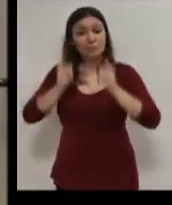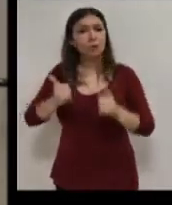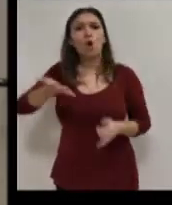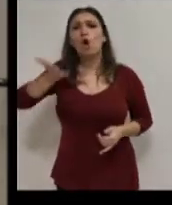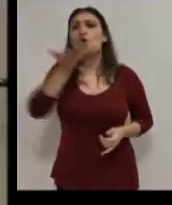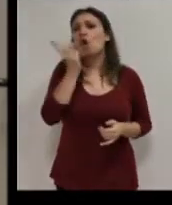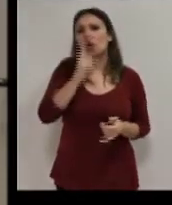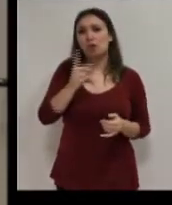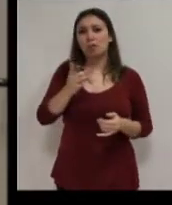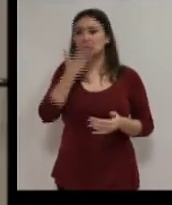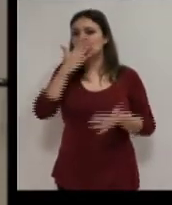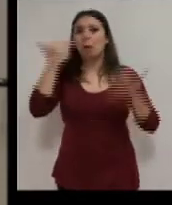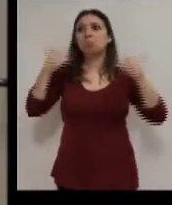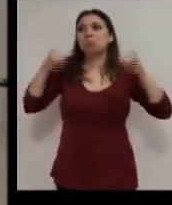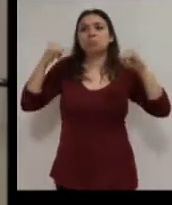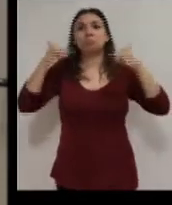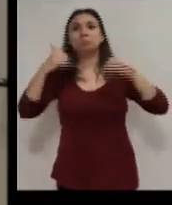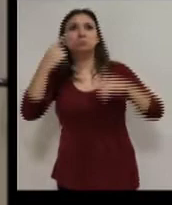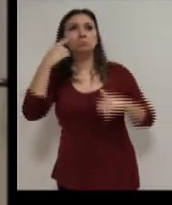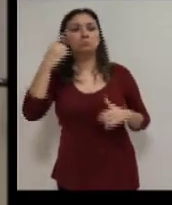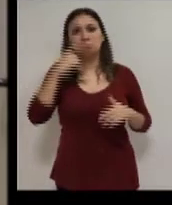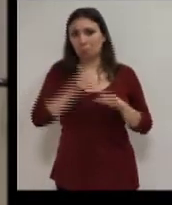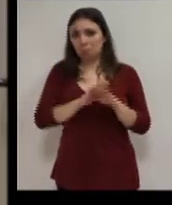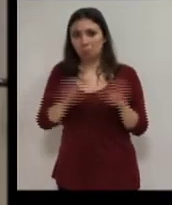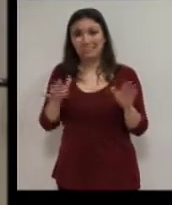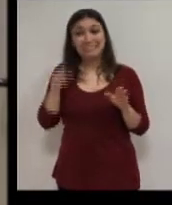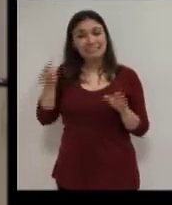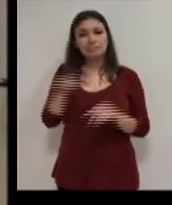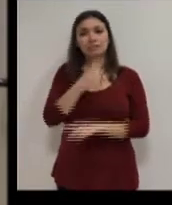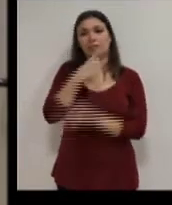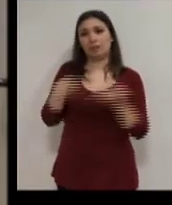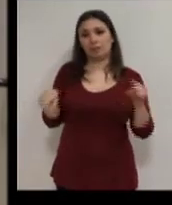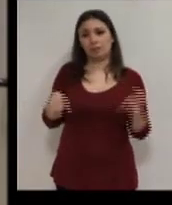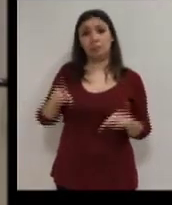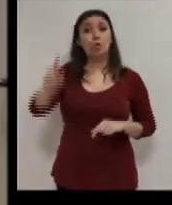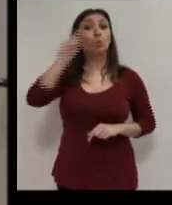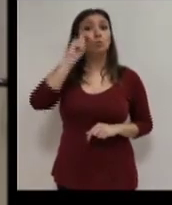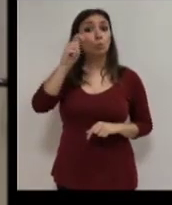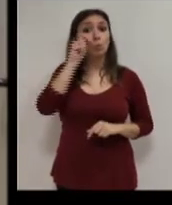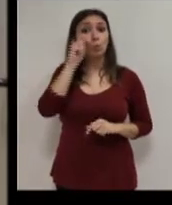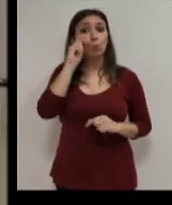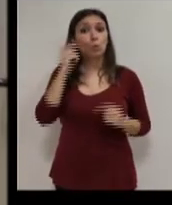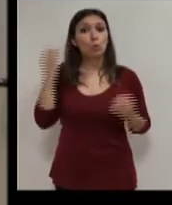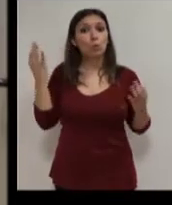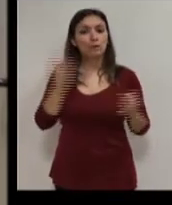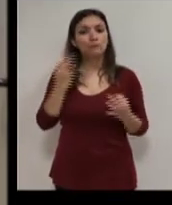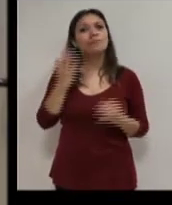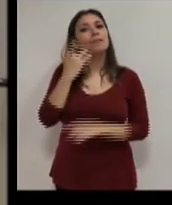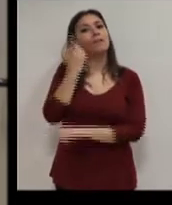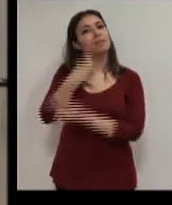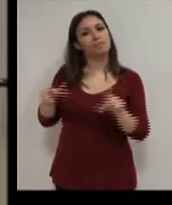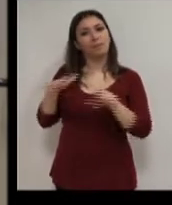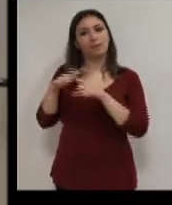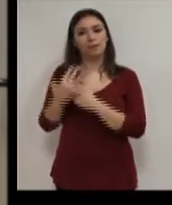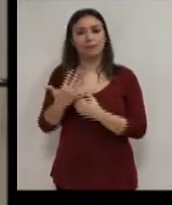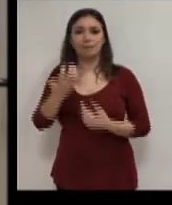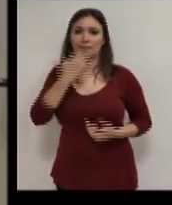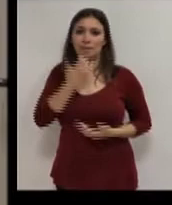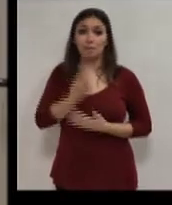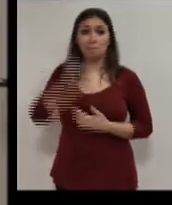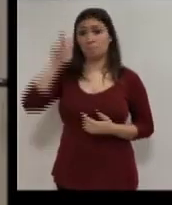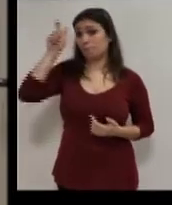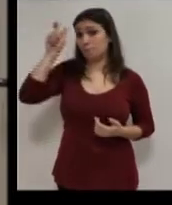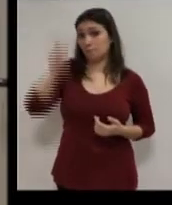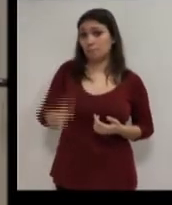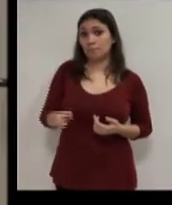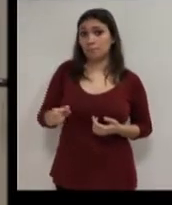los lugares de destino, por los lugares por los que deambula. Y entonces esto es una característica importante, porque no es lo